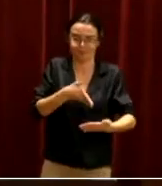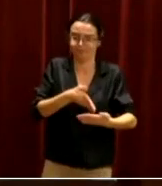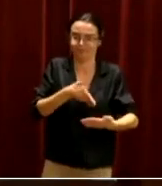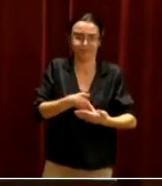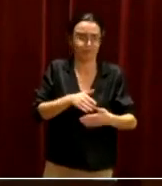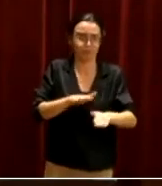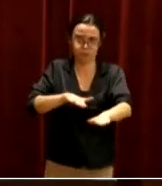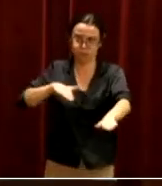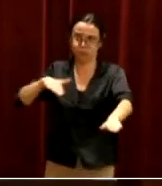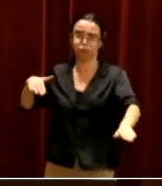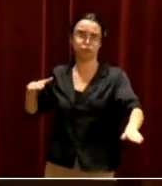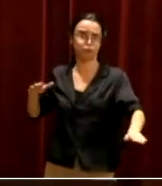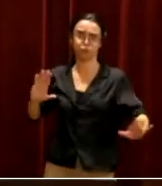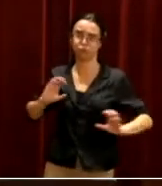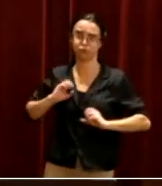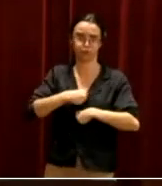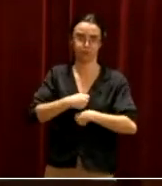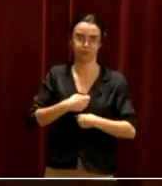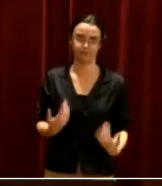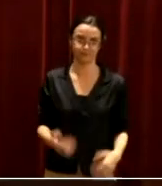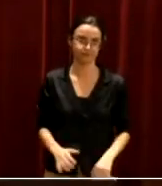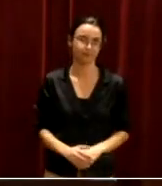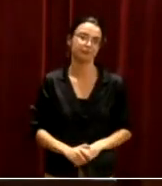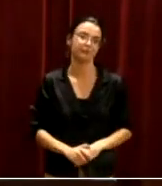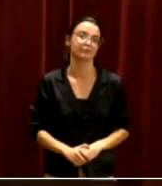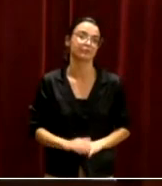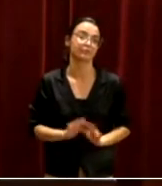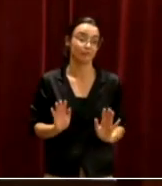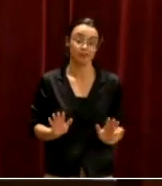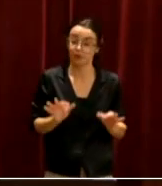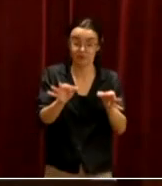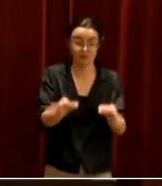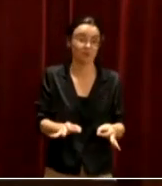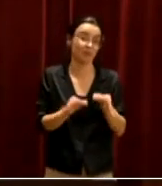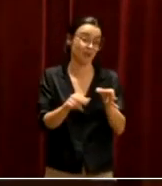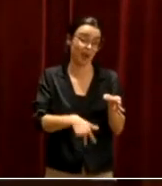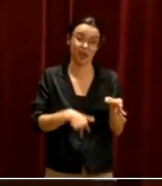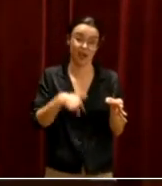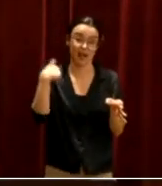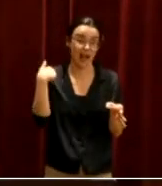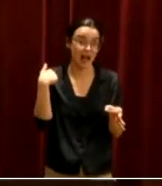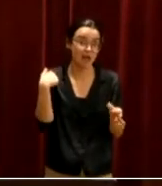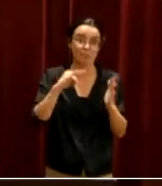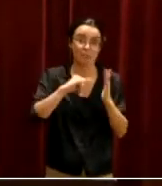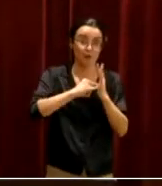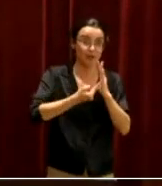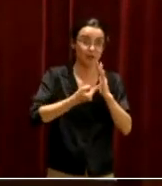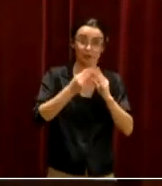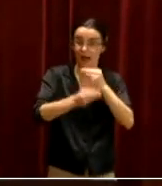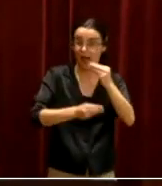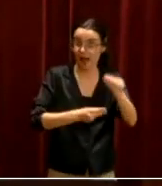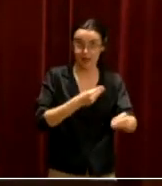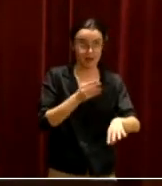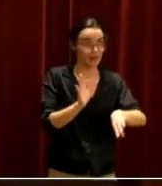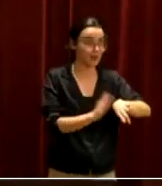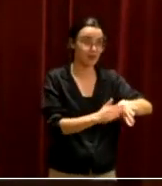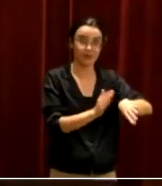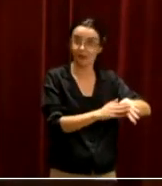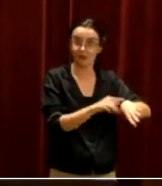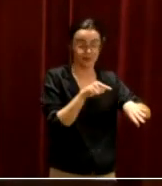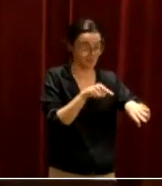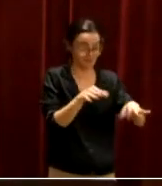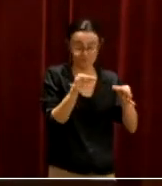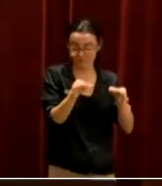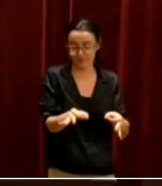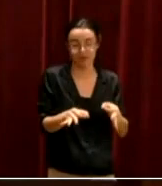Monumental pero esa es la tónica general de todos los proyectos que de movilidad que desarrolla la izquierda cargarse el tráfico de los